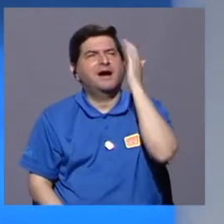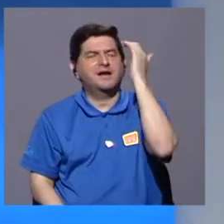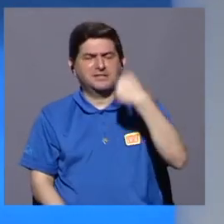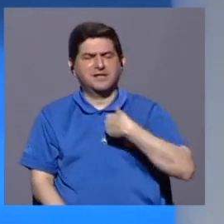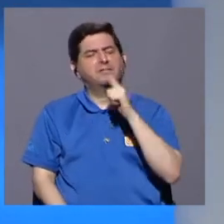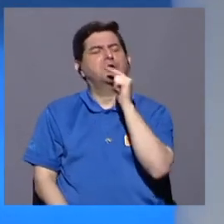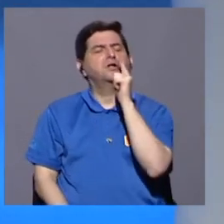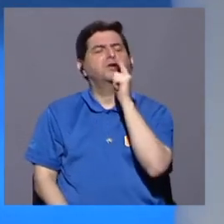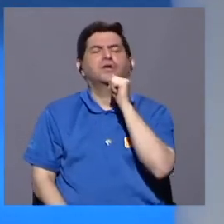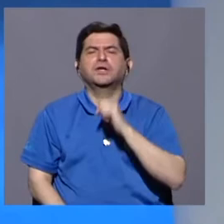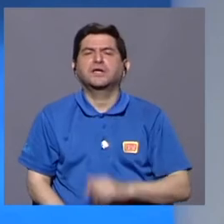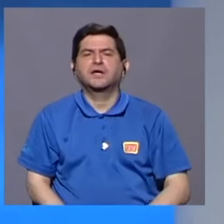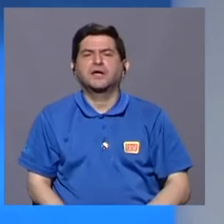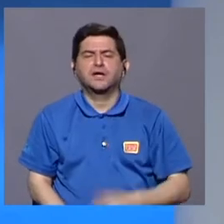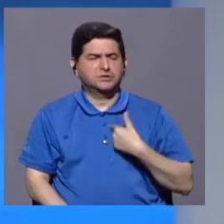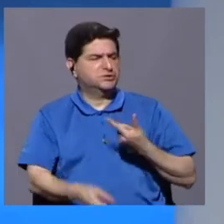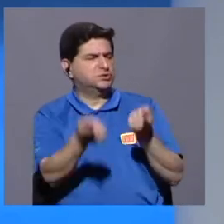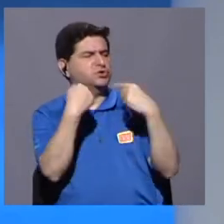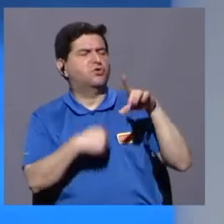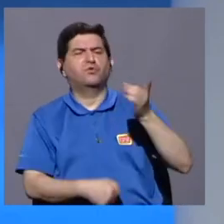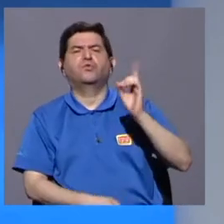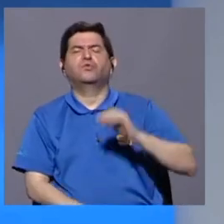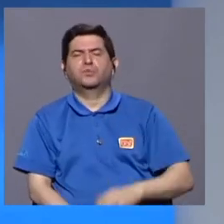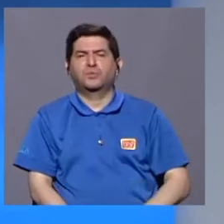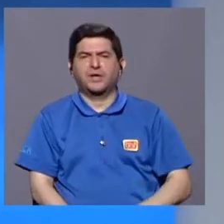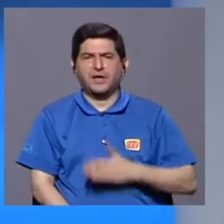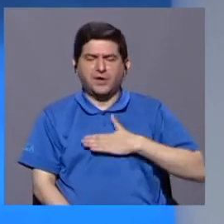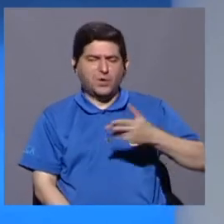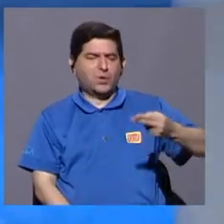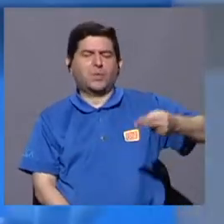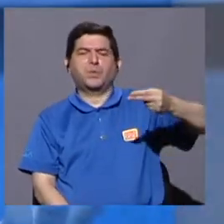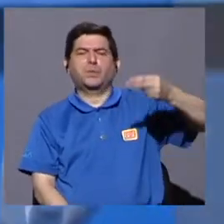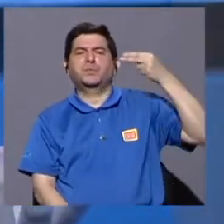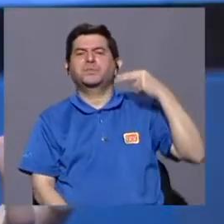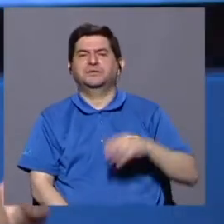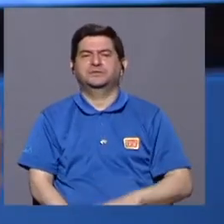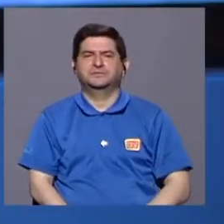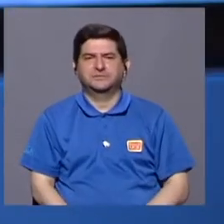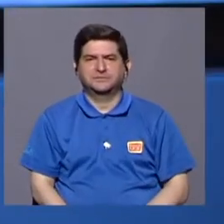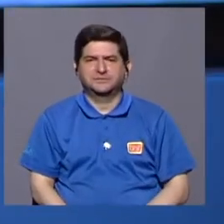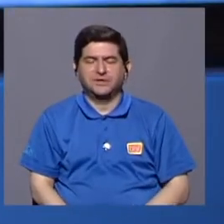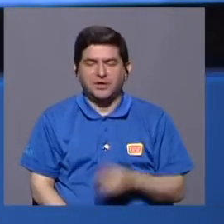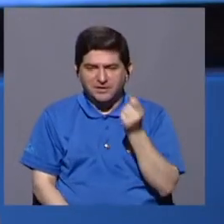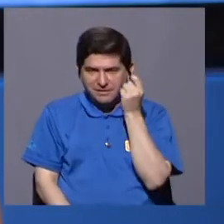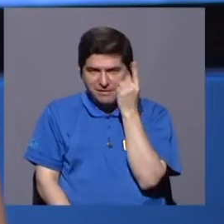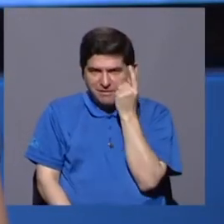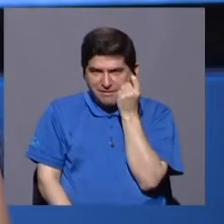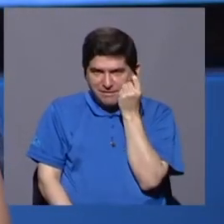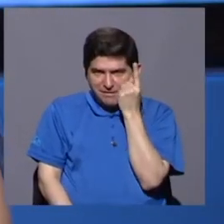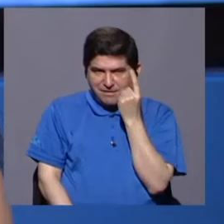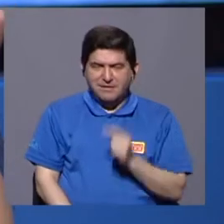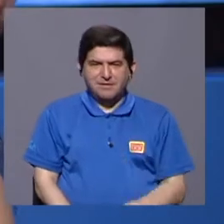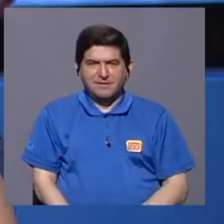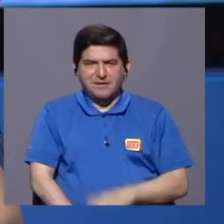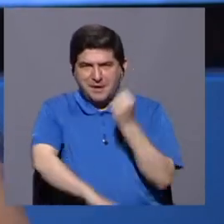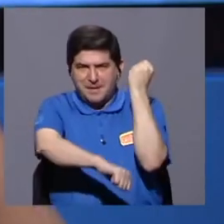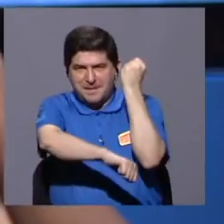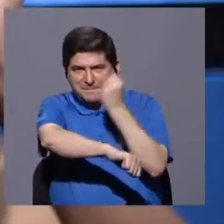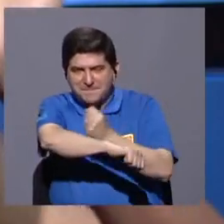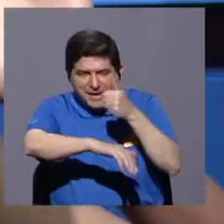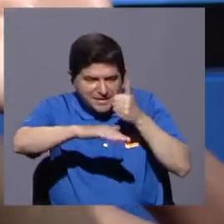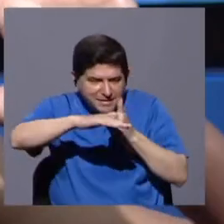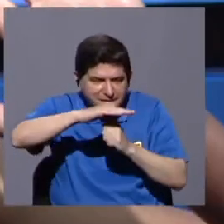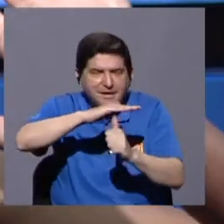soy, de dónde vengo, cuál es mi historia. Comprendí que las marcas